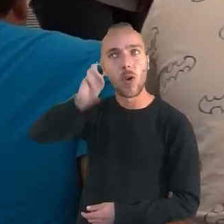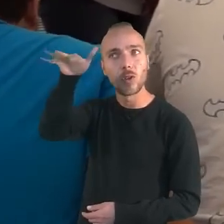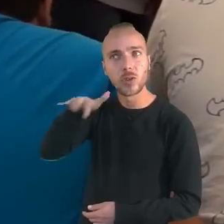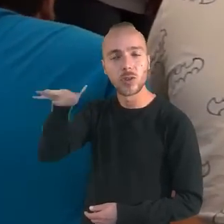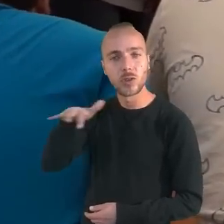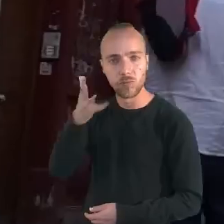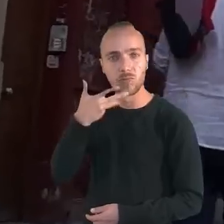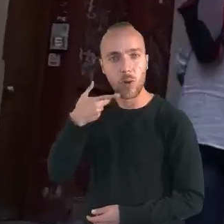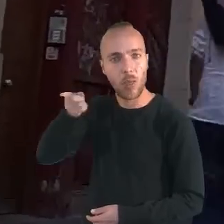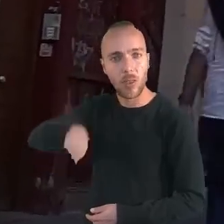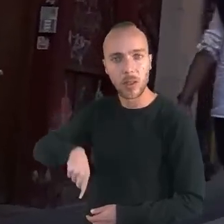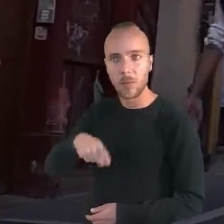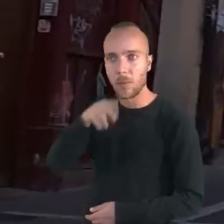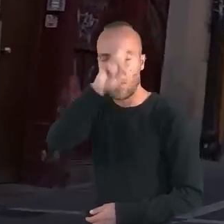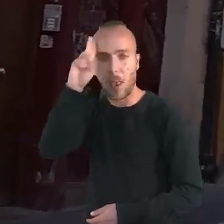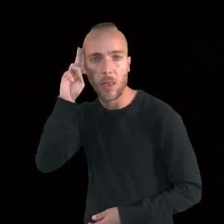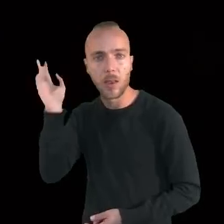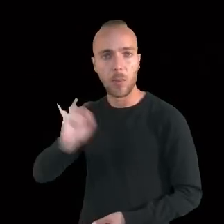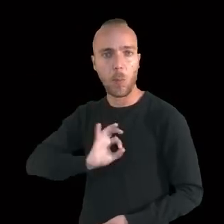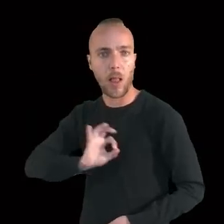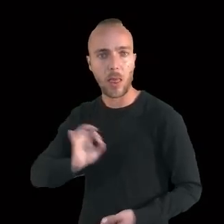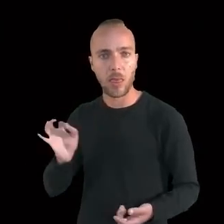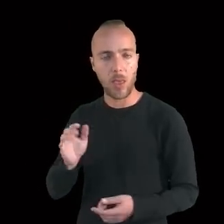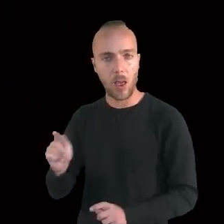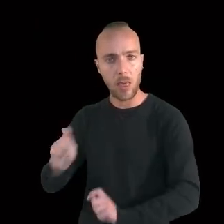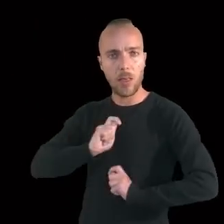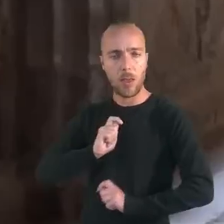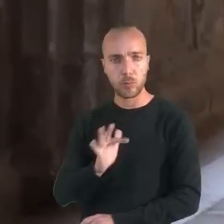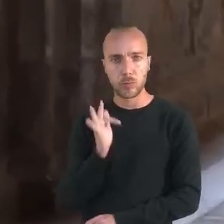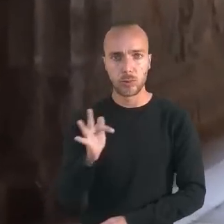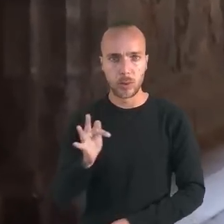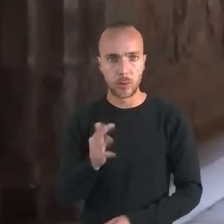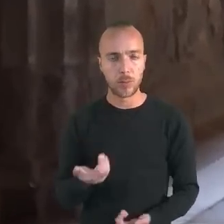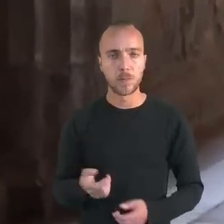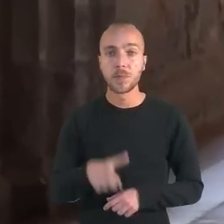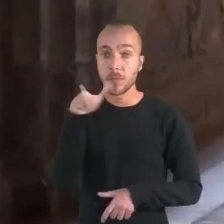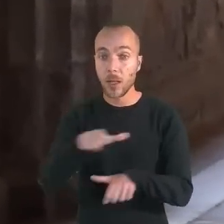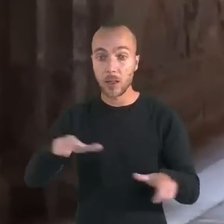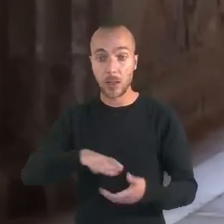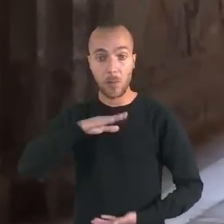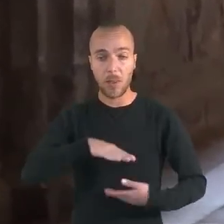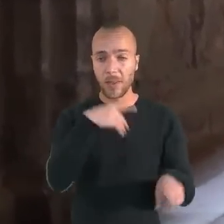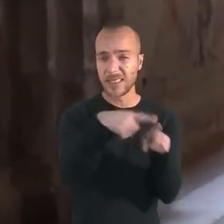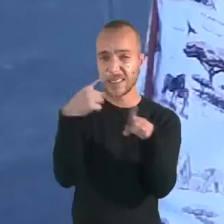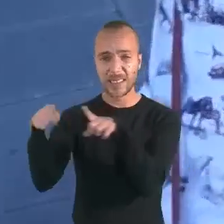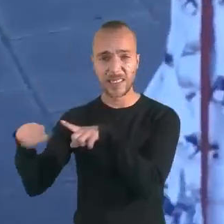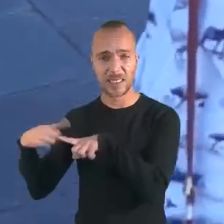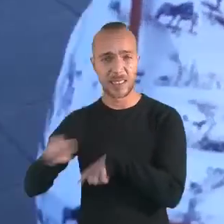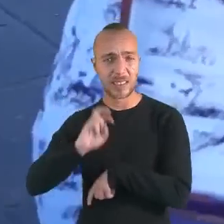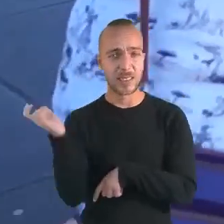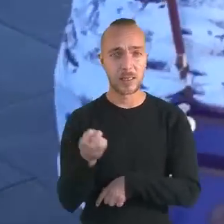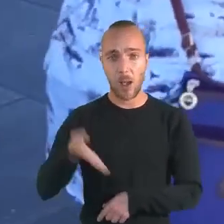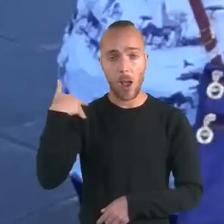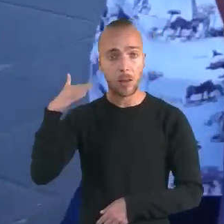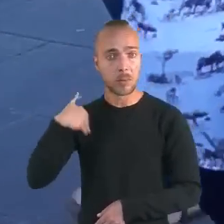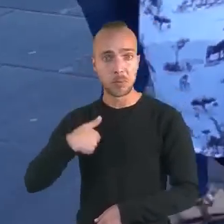de Palencia, de Madrid, que eso también aporta mucho. Y lo más fundamental es de diferentes capacidades que no habíamos conocido y